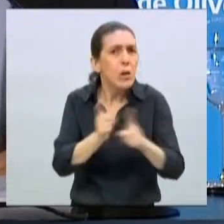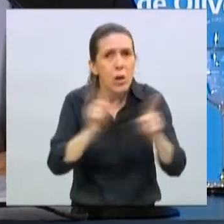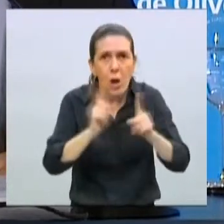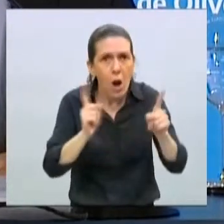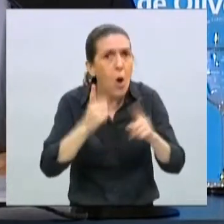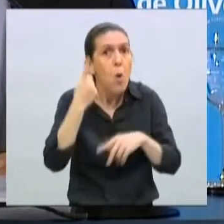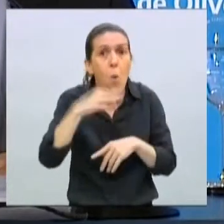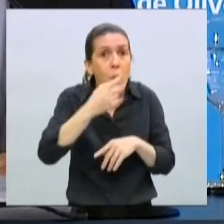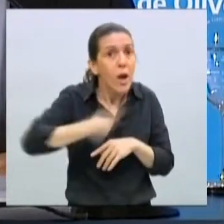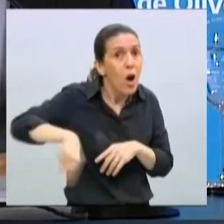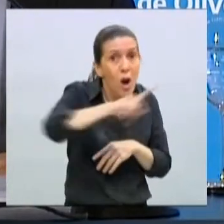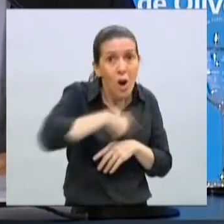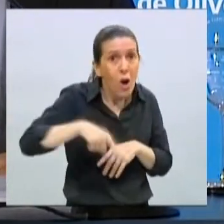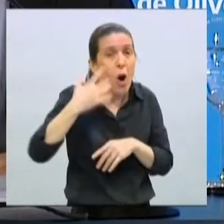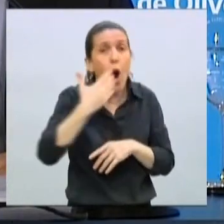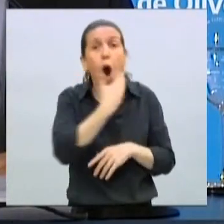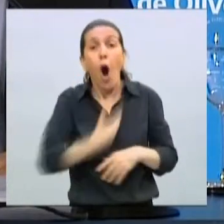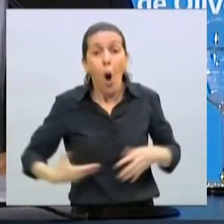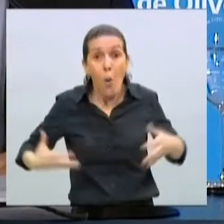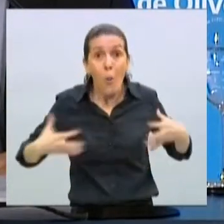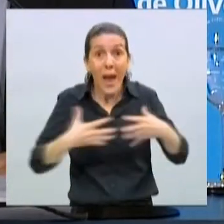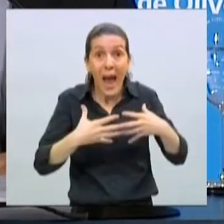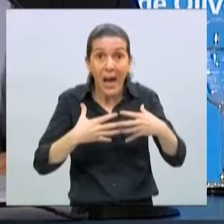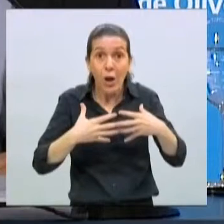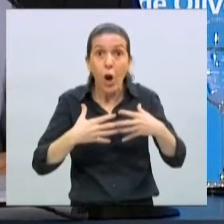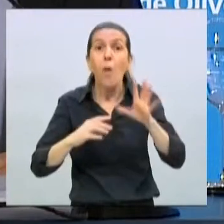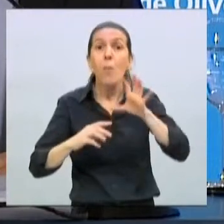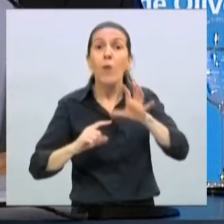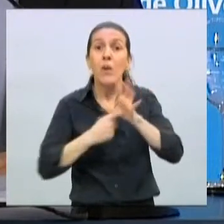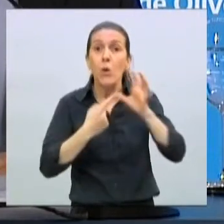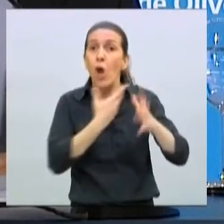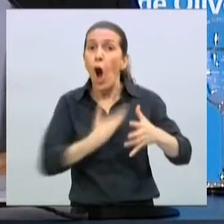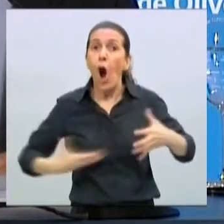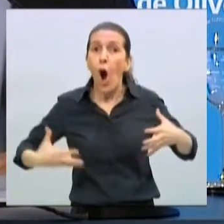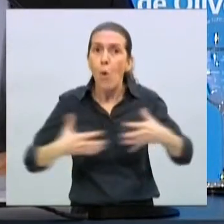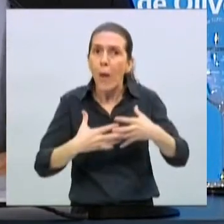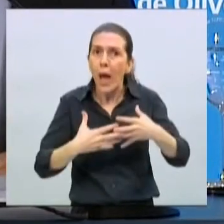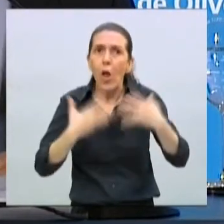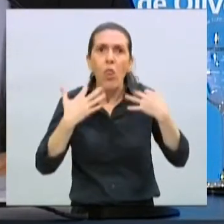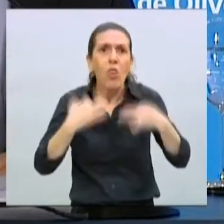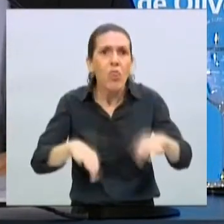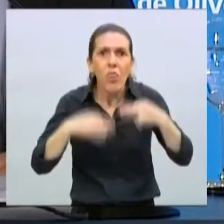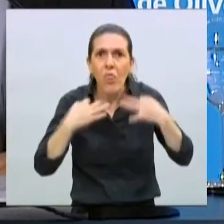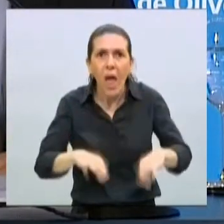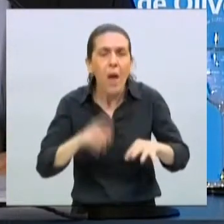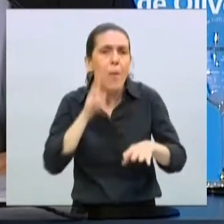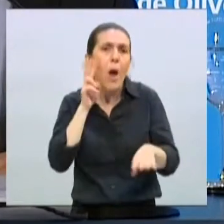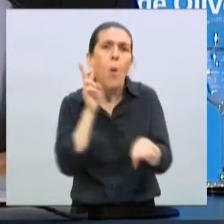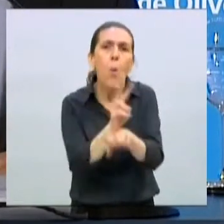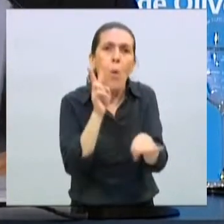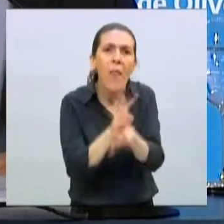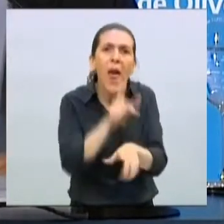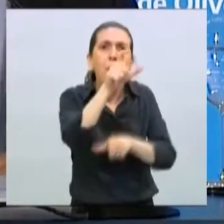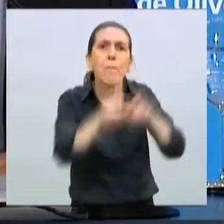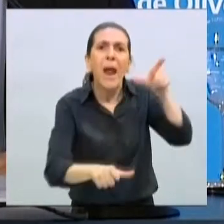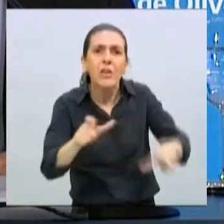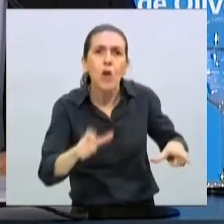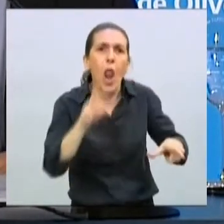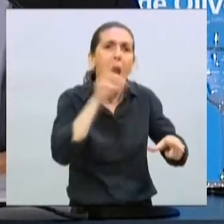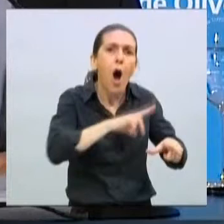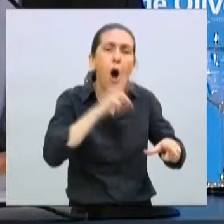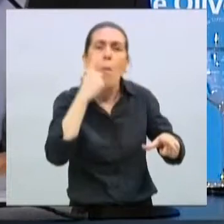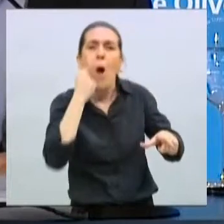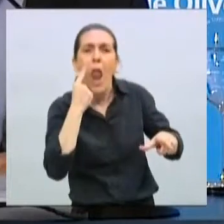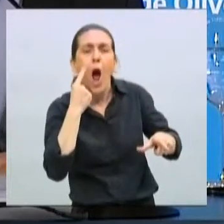tenemos que hacer como gobierno de la provincia de Buenos Aires es cuidar a los y las bonaerenses. Nos empujen como